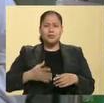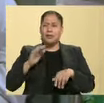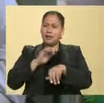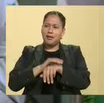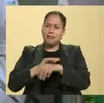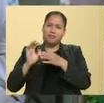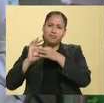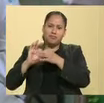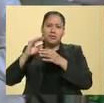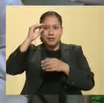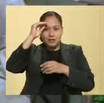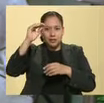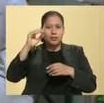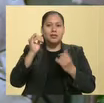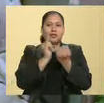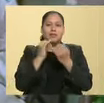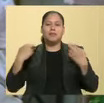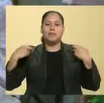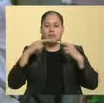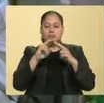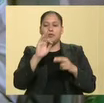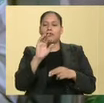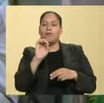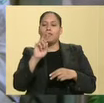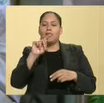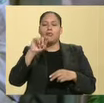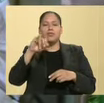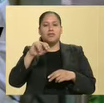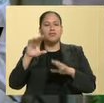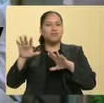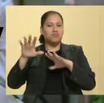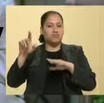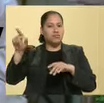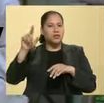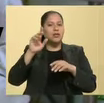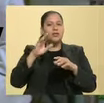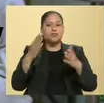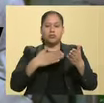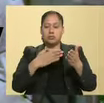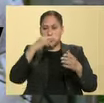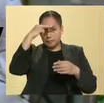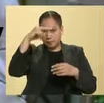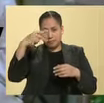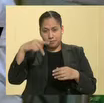amigo del señor y maestro Fortino, ícono de la cocina mexicana.